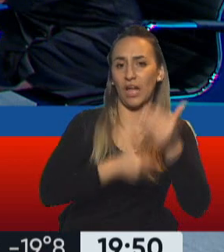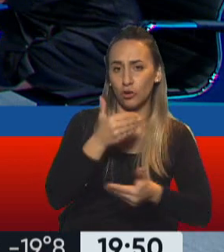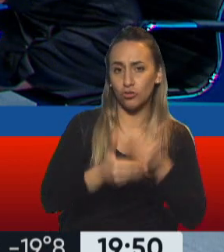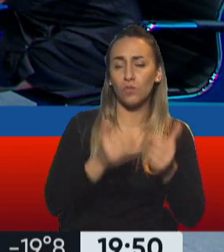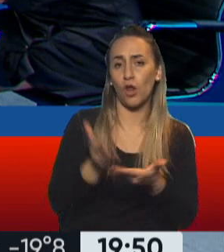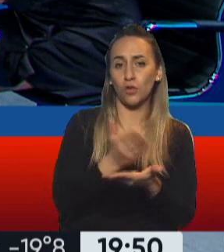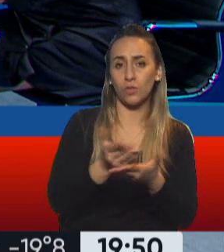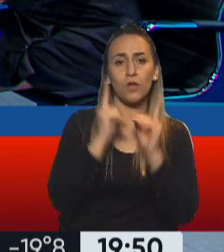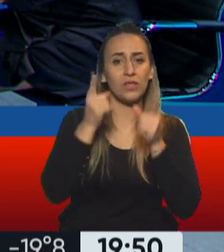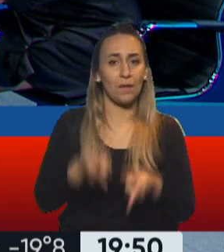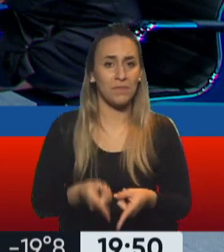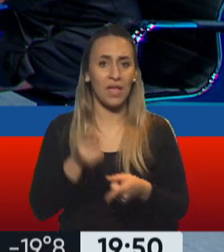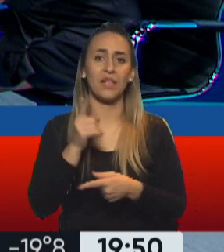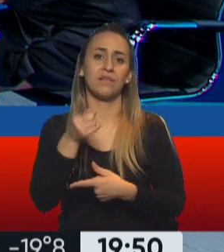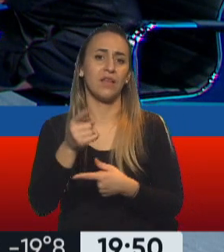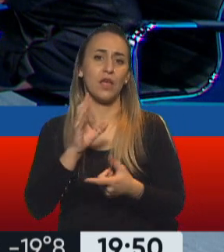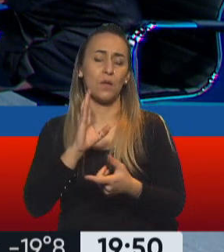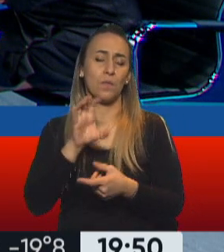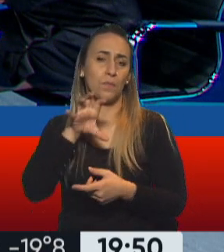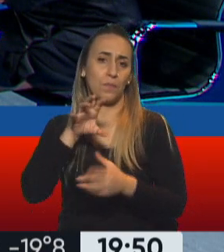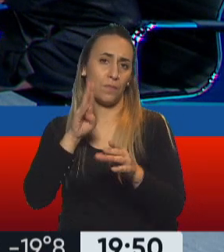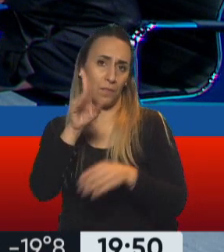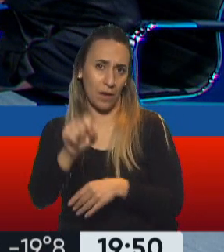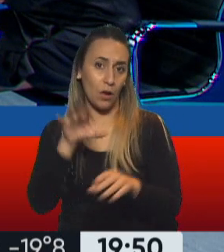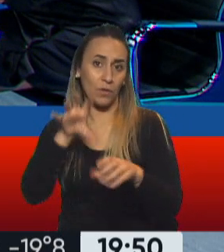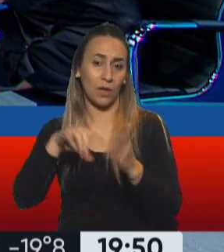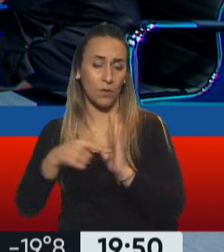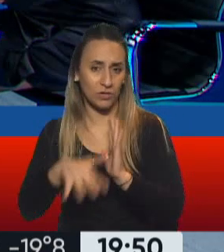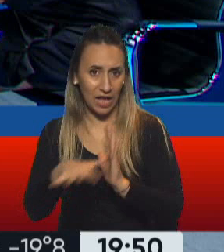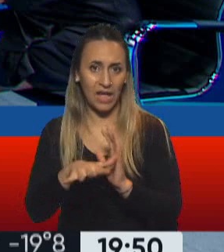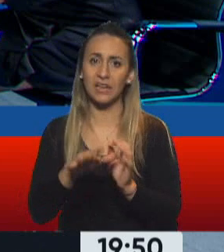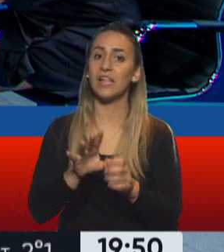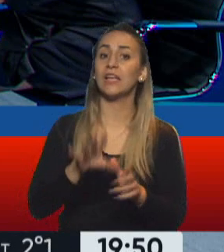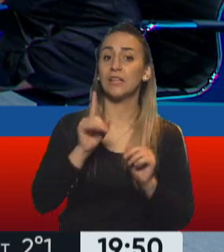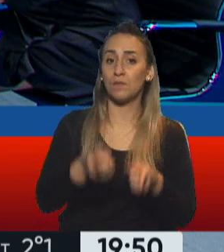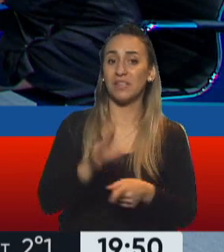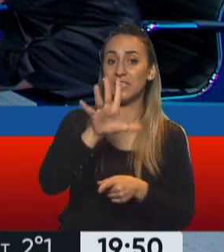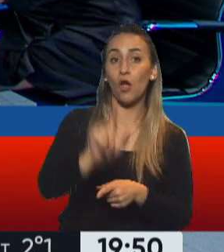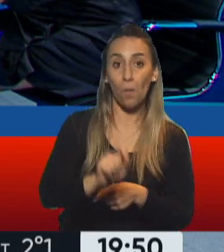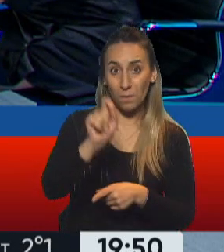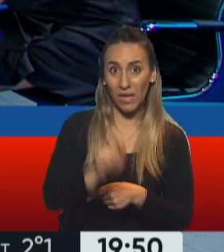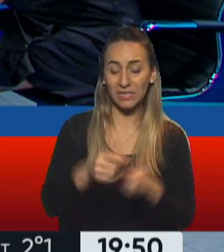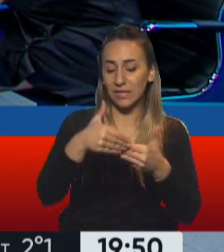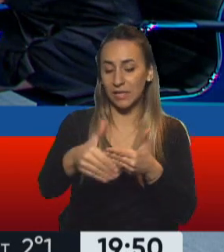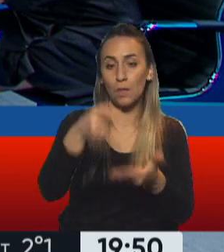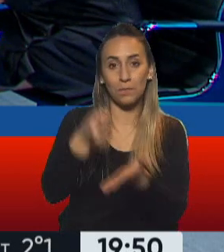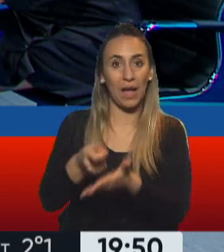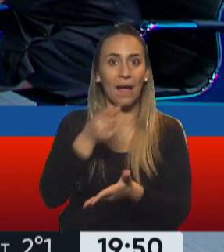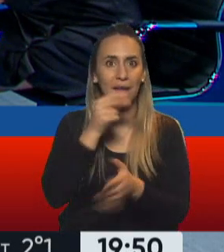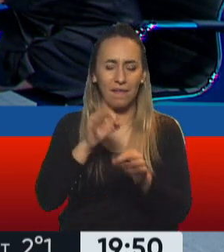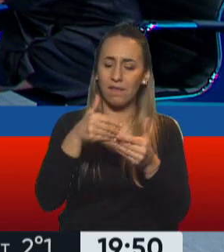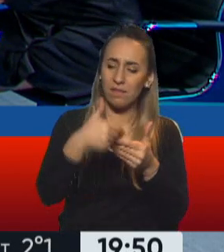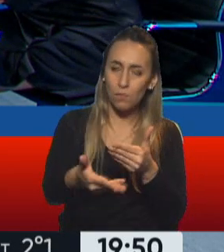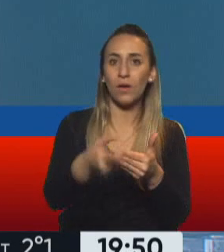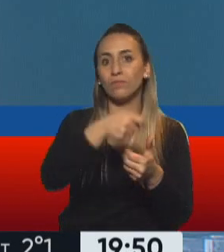aires- cinco años con seis meses de gracia y en definitiva un instrumento una herramienta más para que las mujeres en la argentina puedan